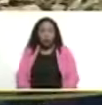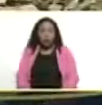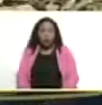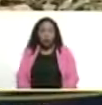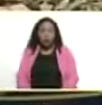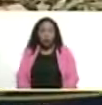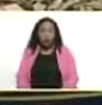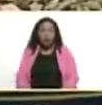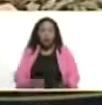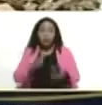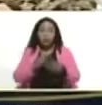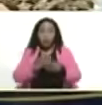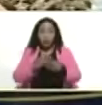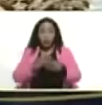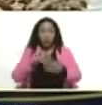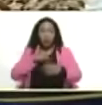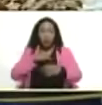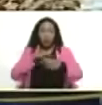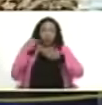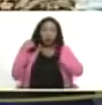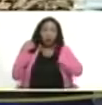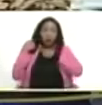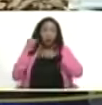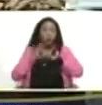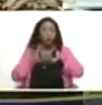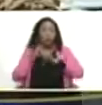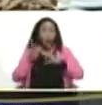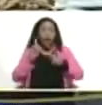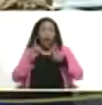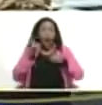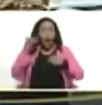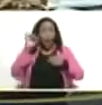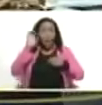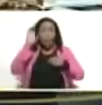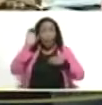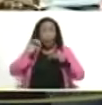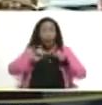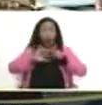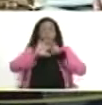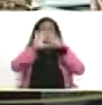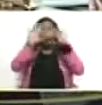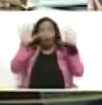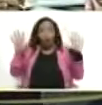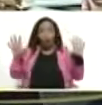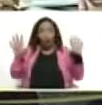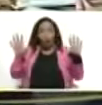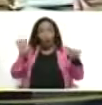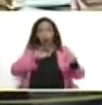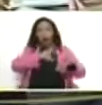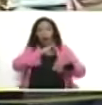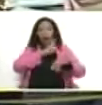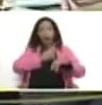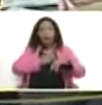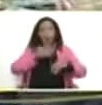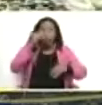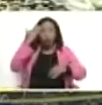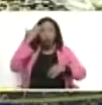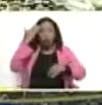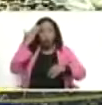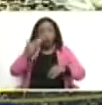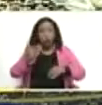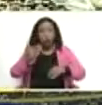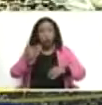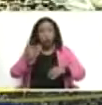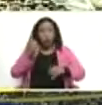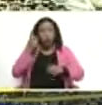Siempre nos toca, porque tenemos un mapa muy claro. La fuerza militar tiene que tener